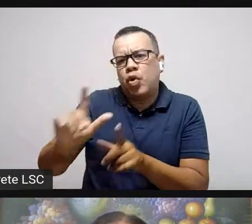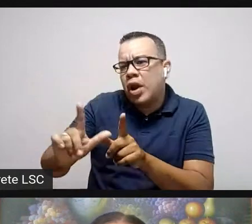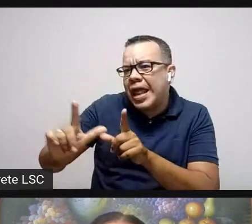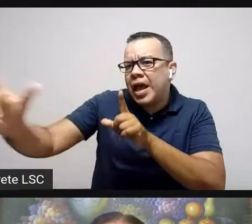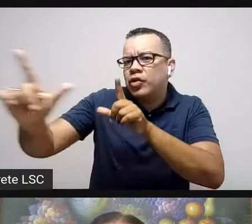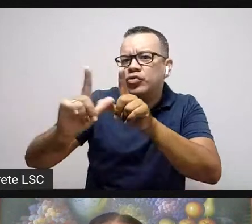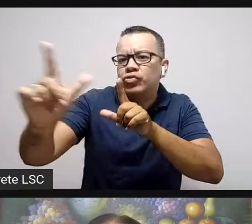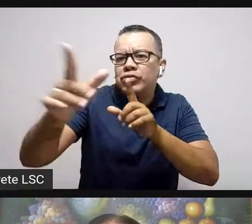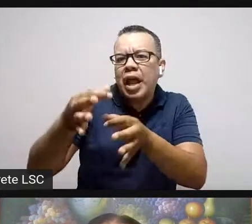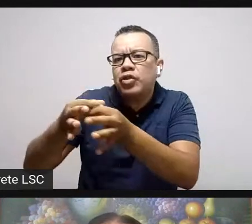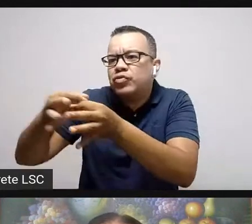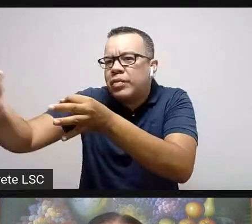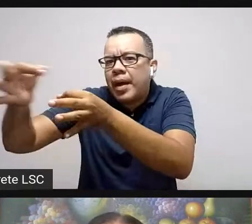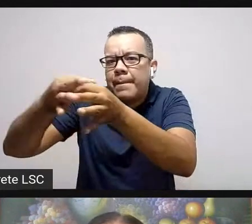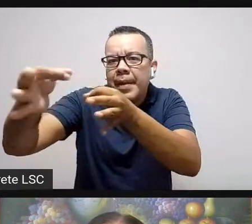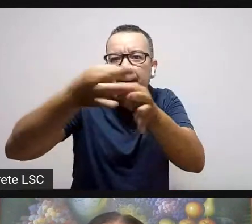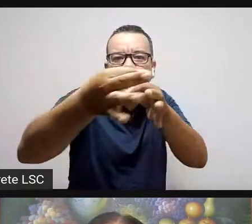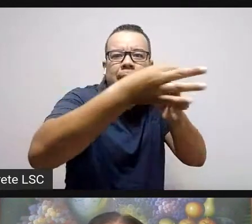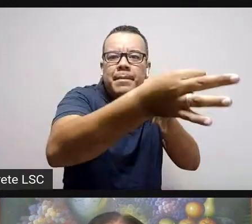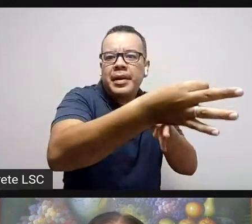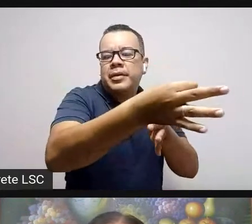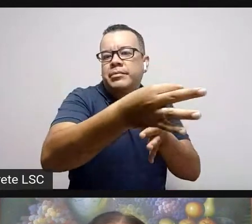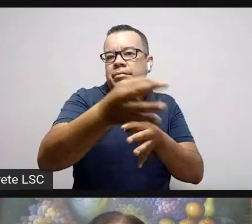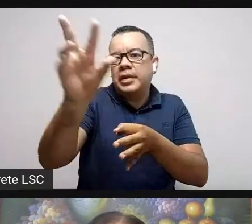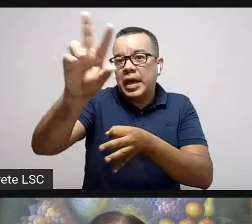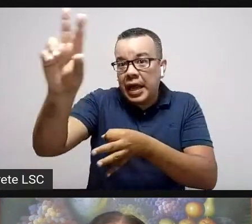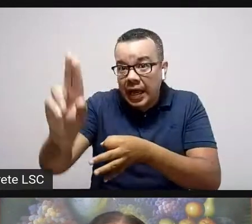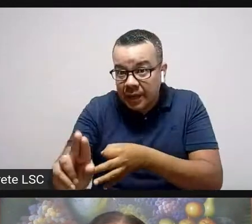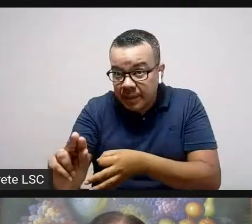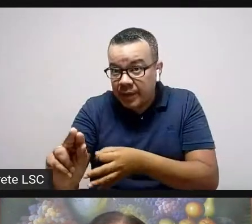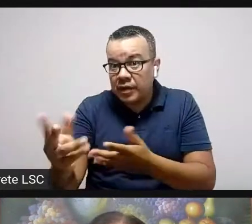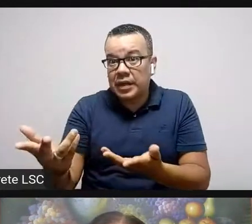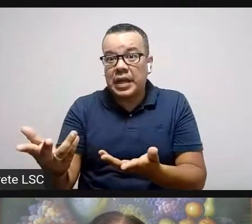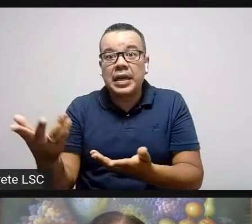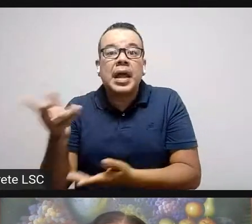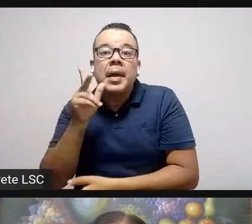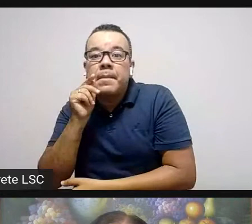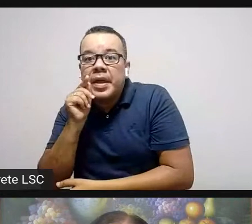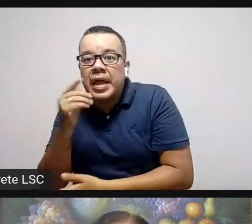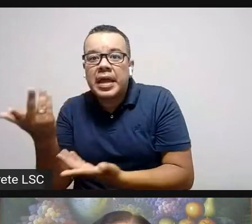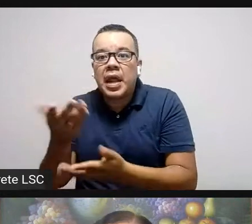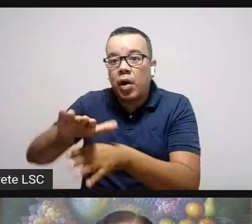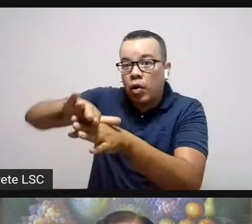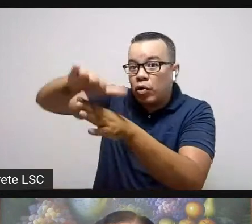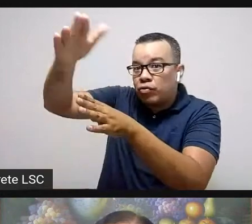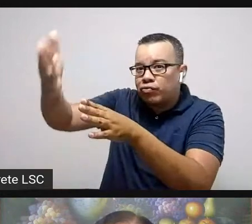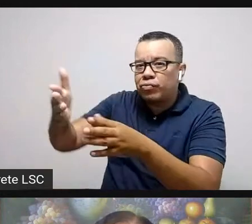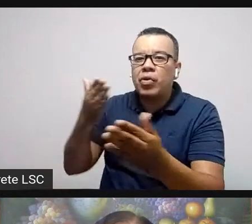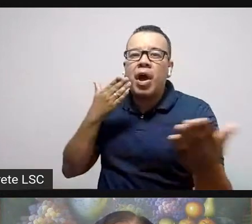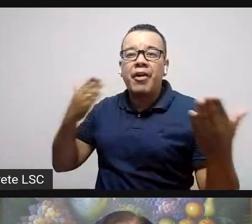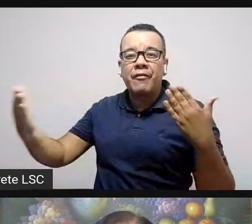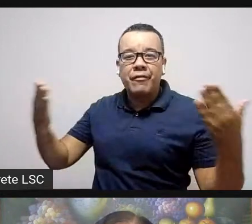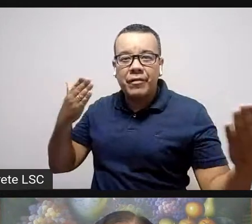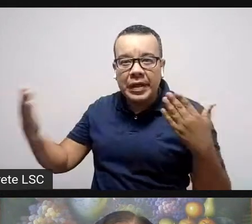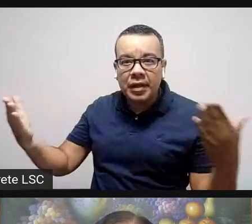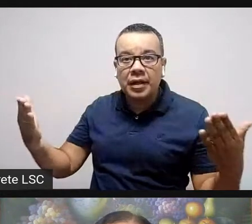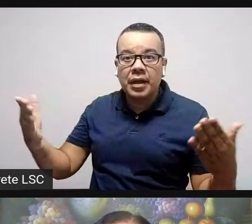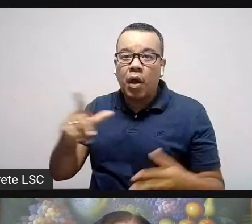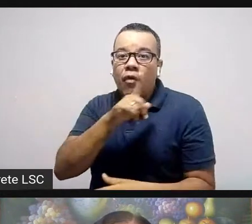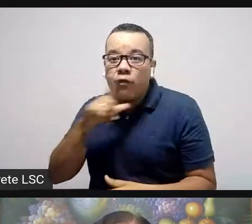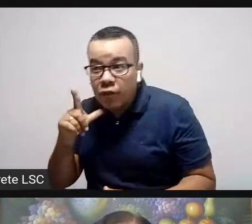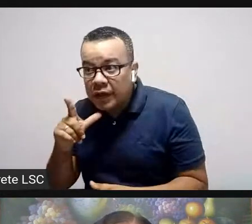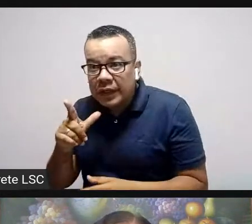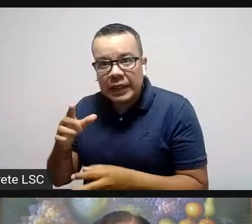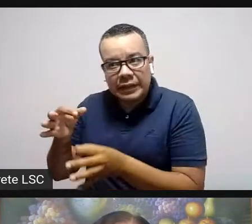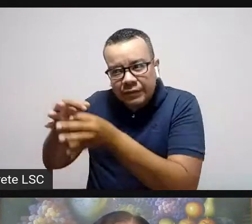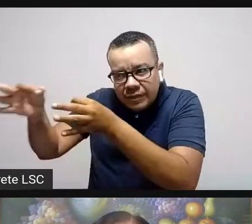en Pereira, lo que es la zona rural, a través de los talleres de escritura creativa.